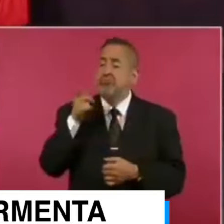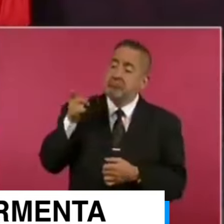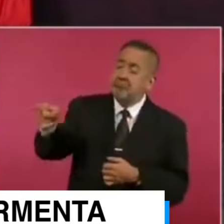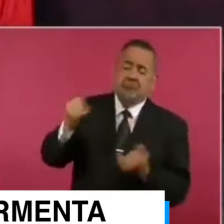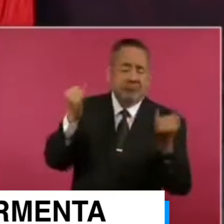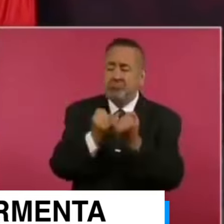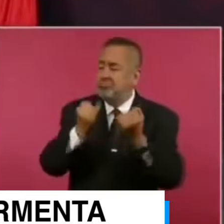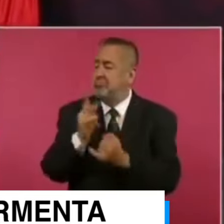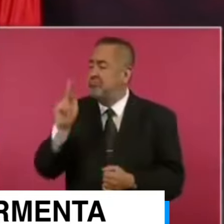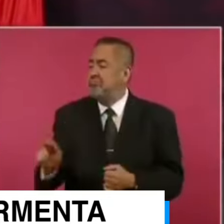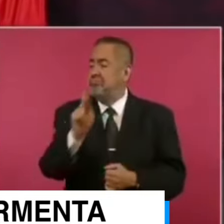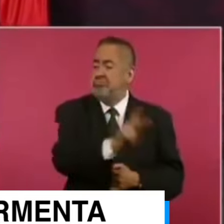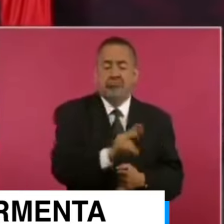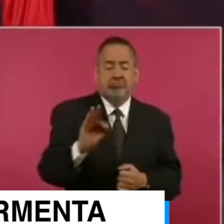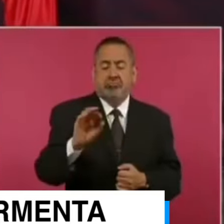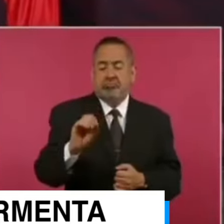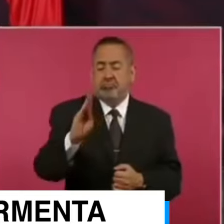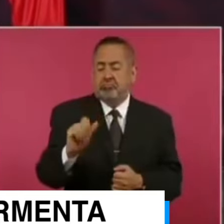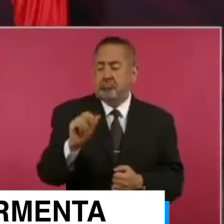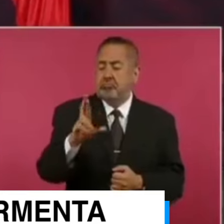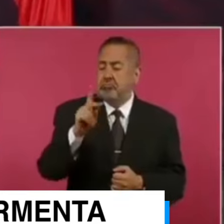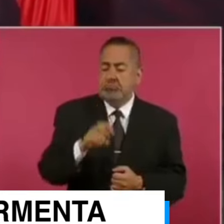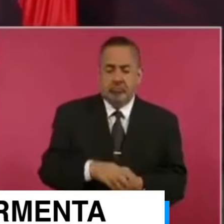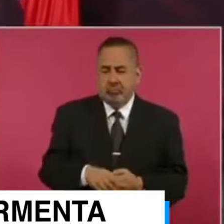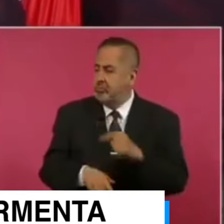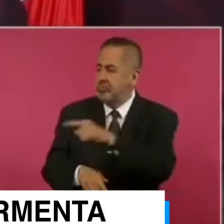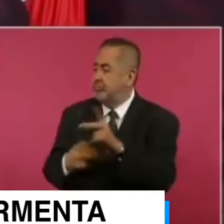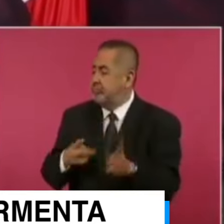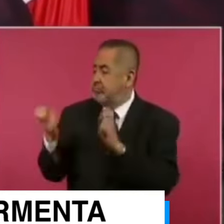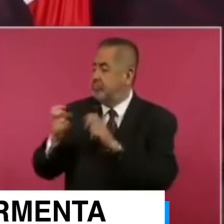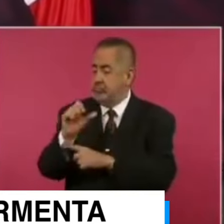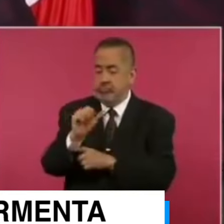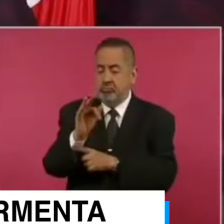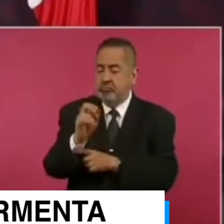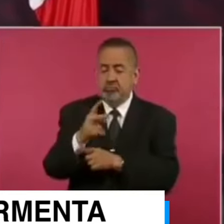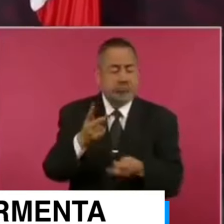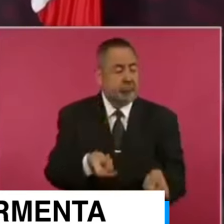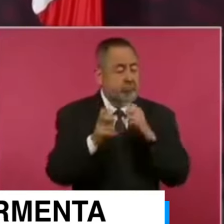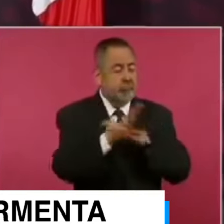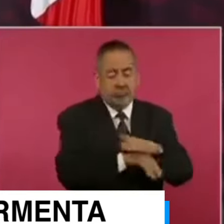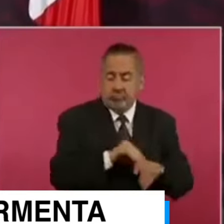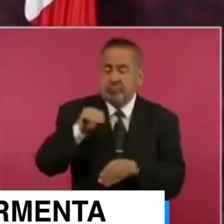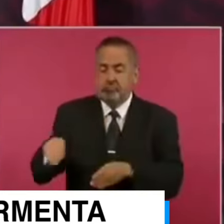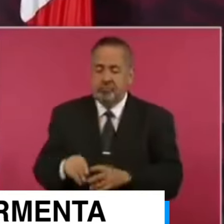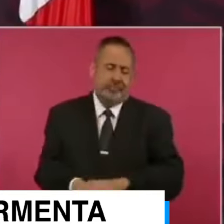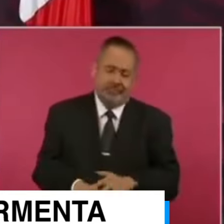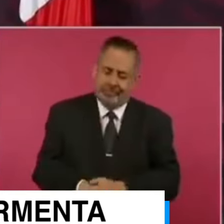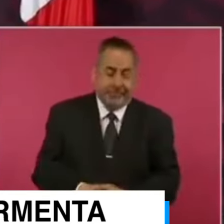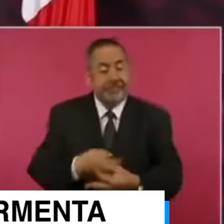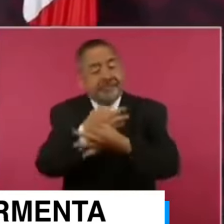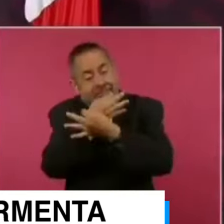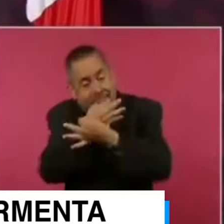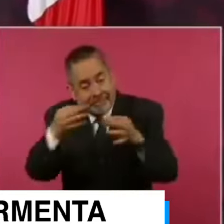aumentar paulatinamente la aportación del patrón para el ahorro del trabajador. Entonces ya se han hecho